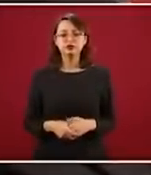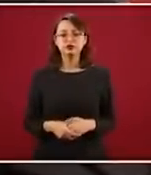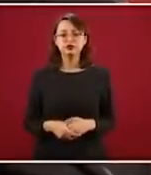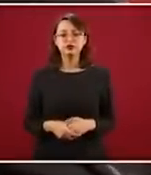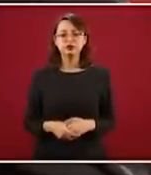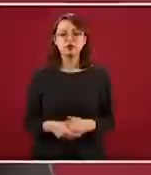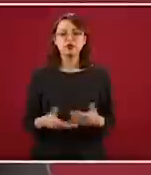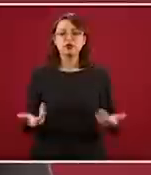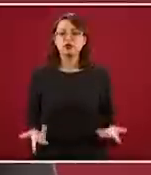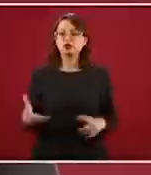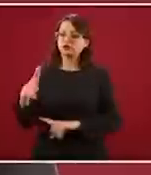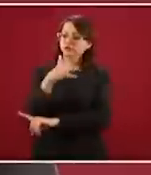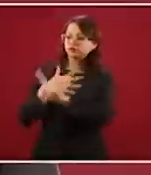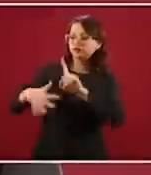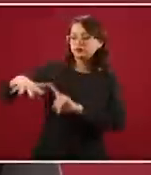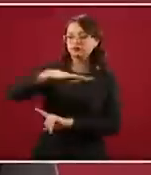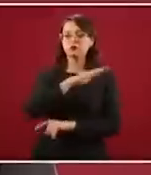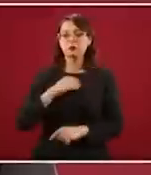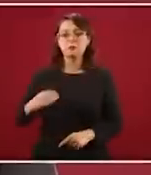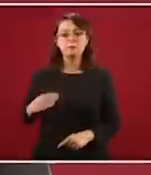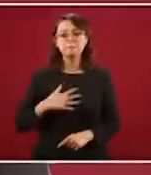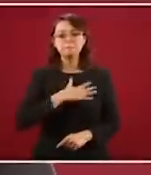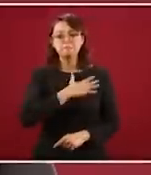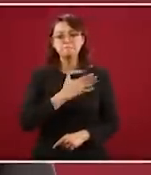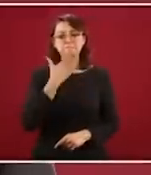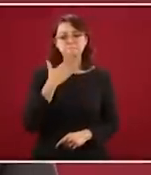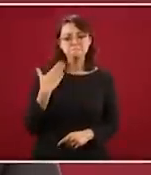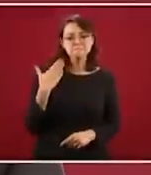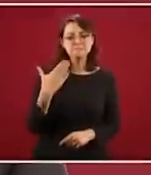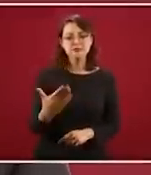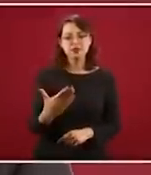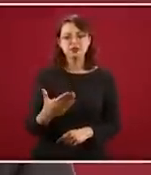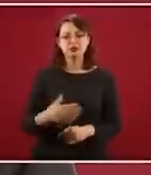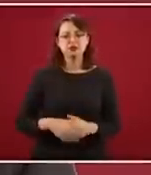que haya bienestar en las familias.